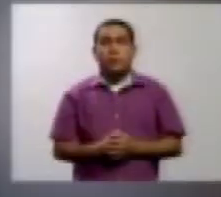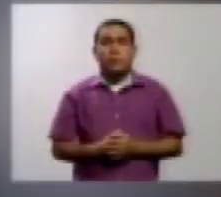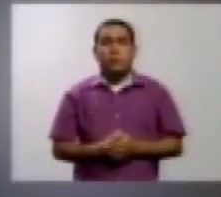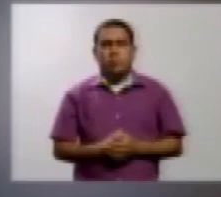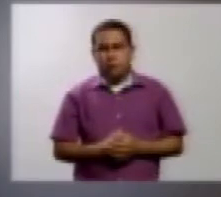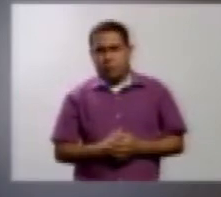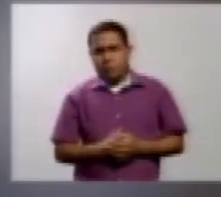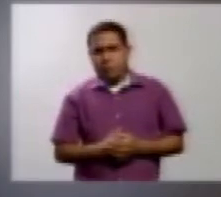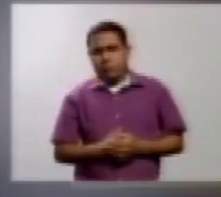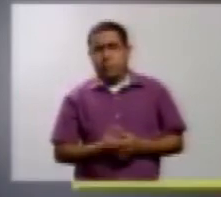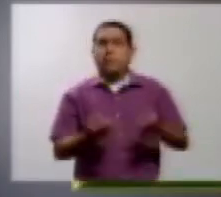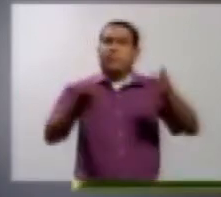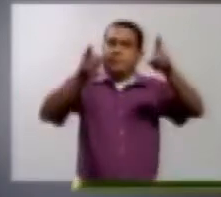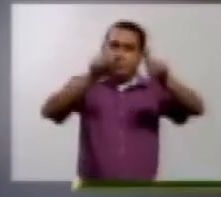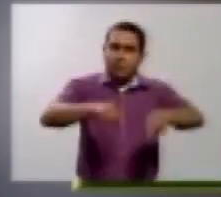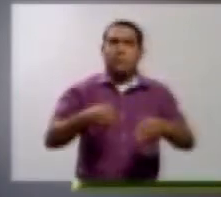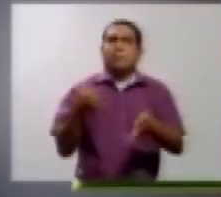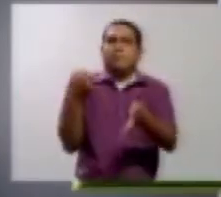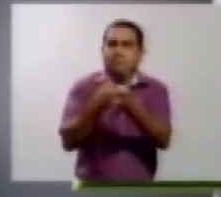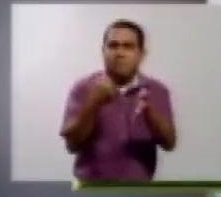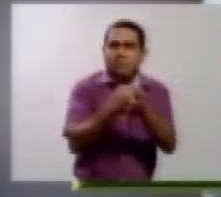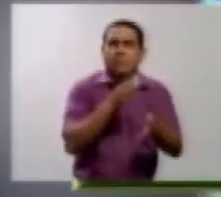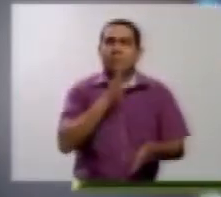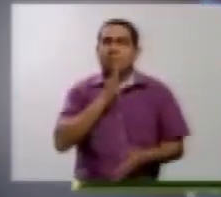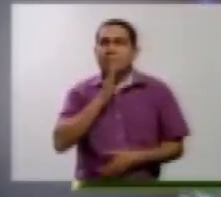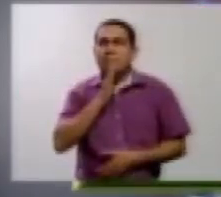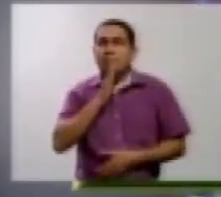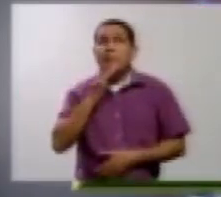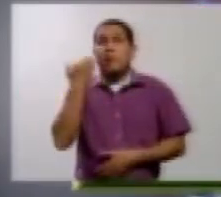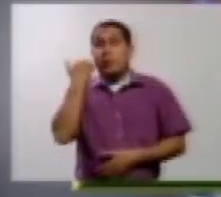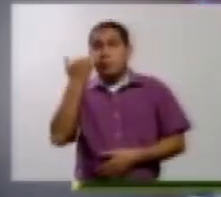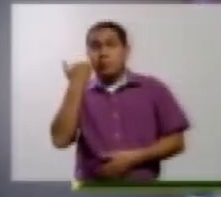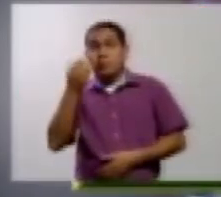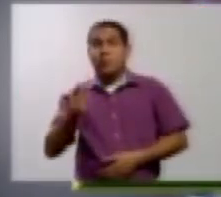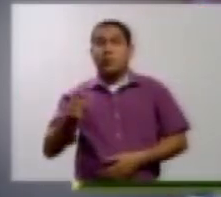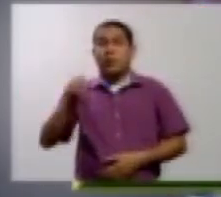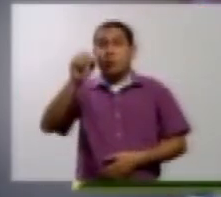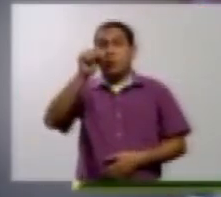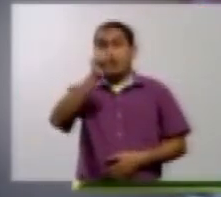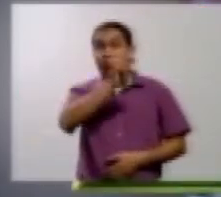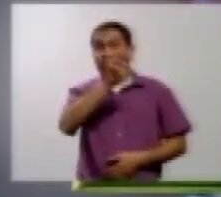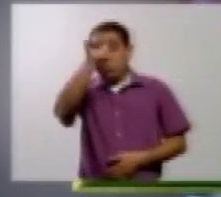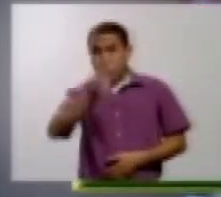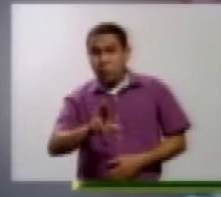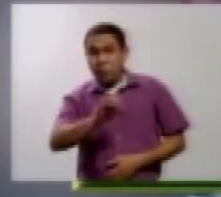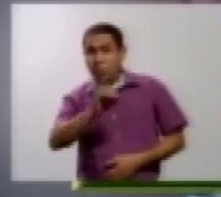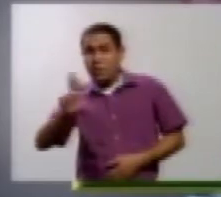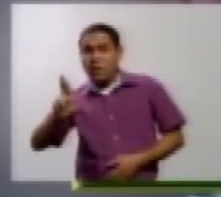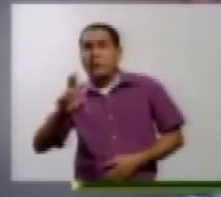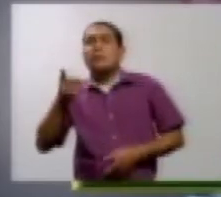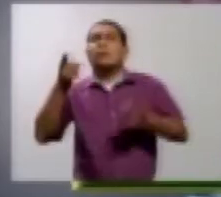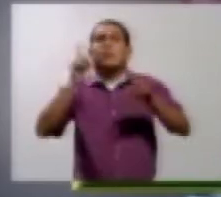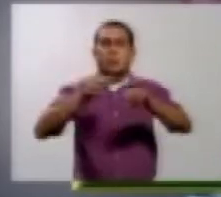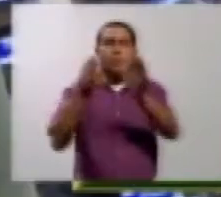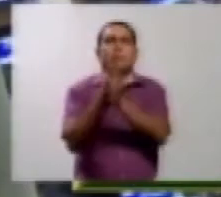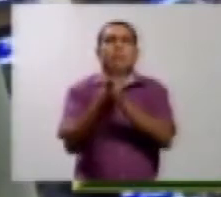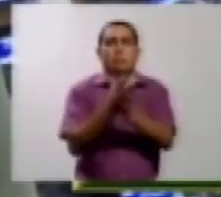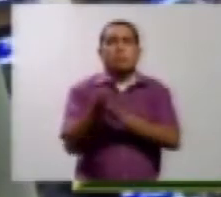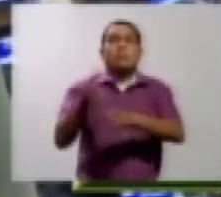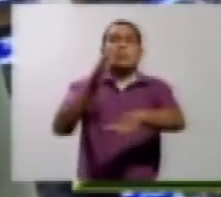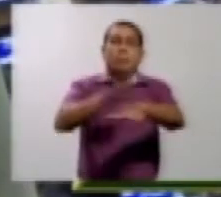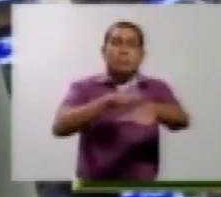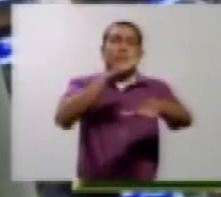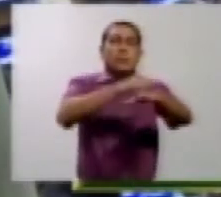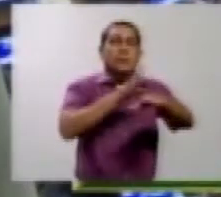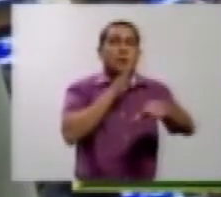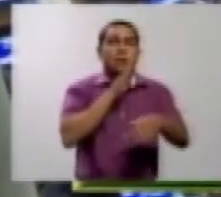Y la que también se mete a la pelea es la reconocida dirigente del suroriente, María Perea, a quien le han propuesto